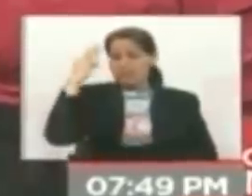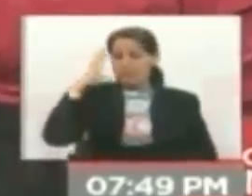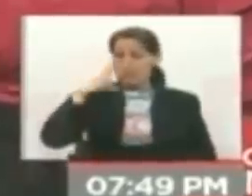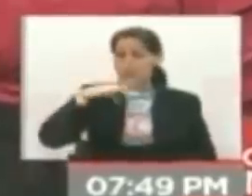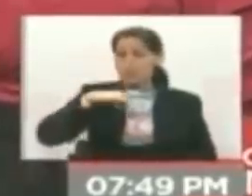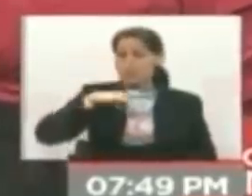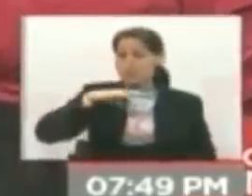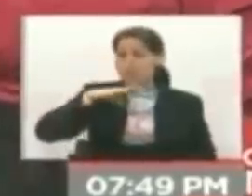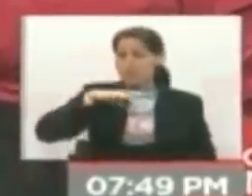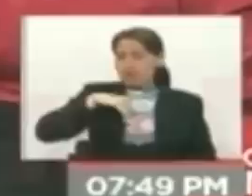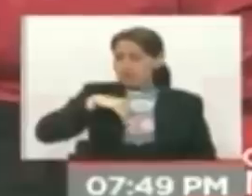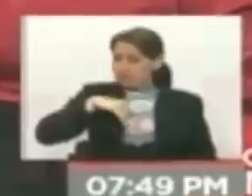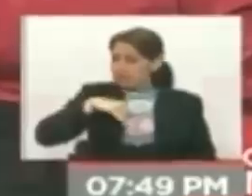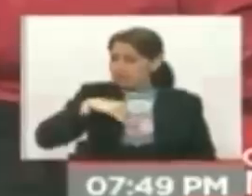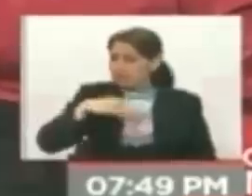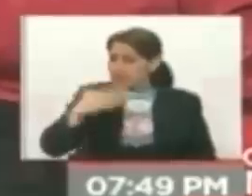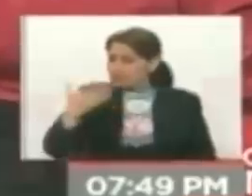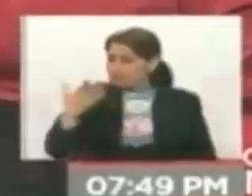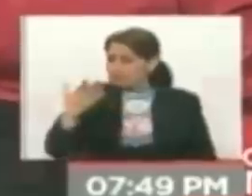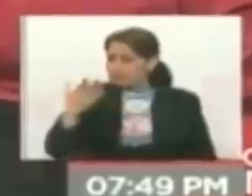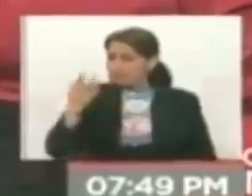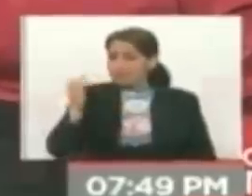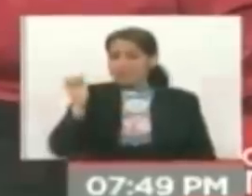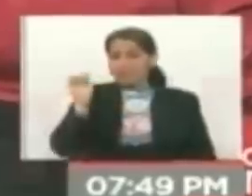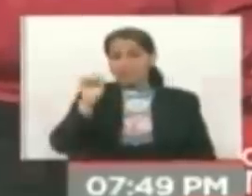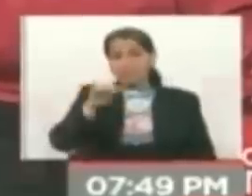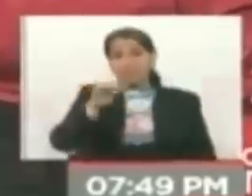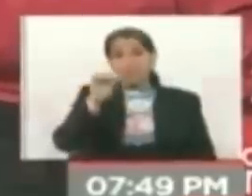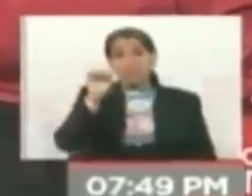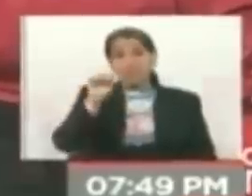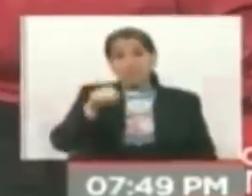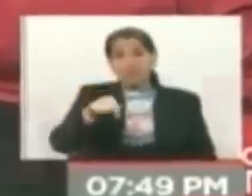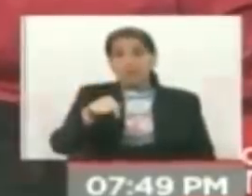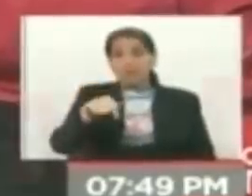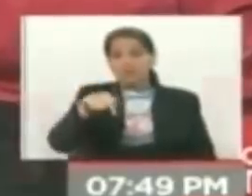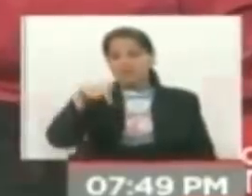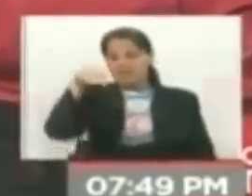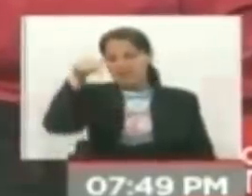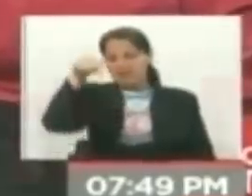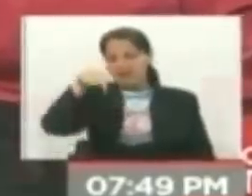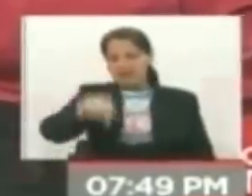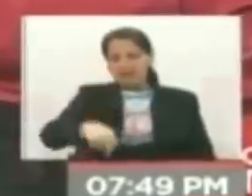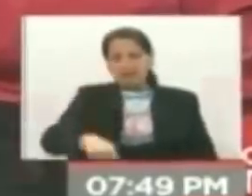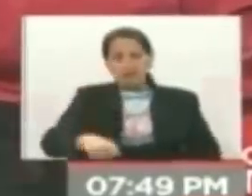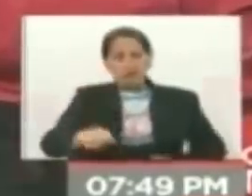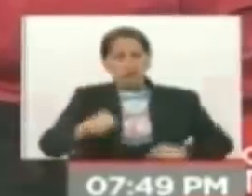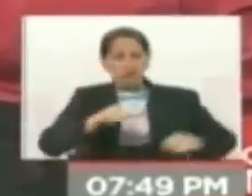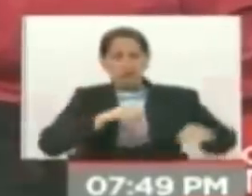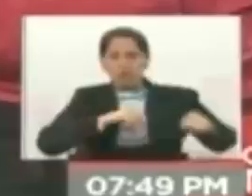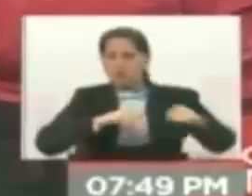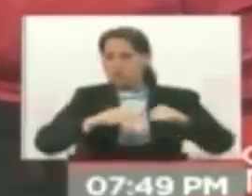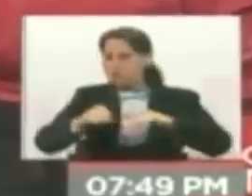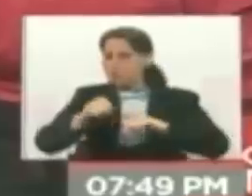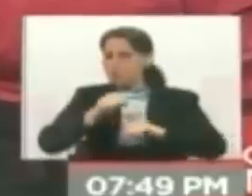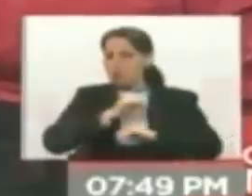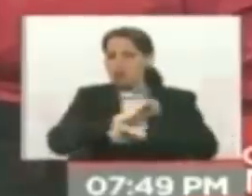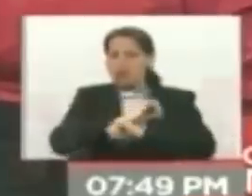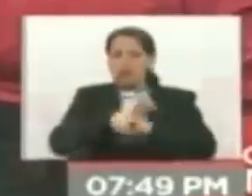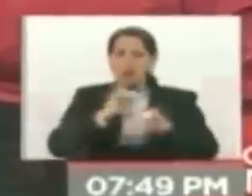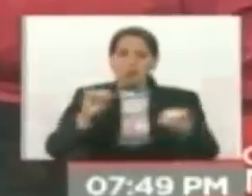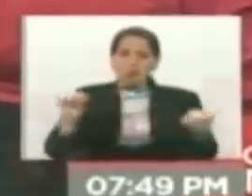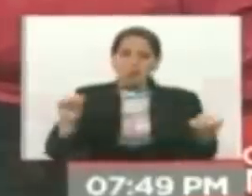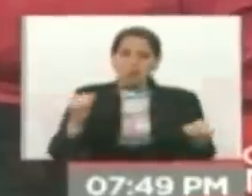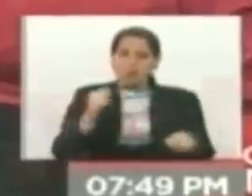a realizarse el 16 de febrero y que no fueron efectuadas debido a fallas en el voto automatizado.